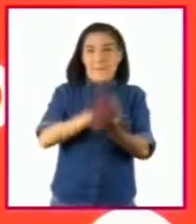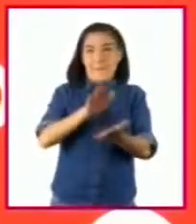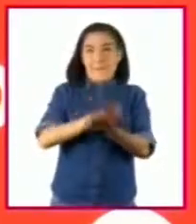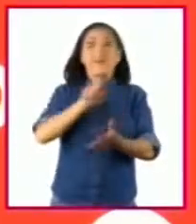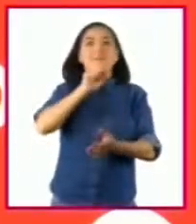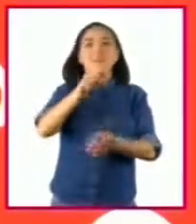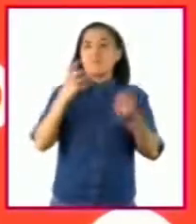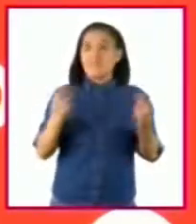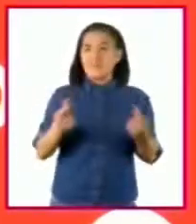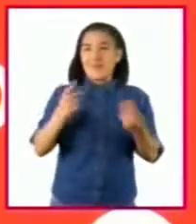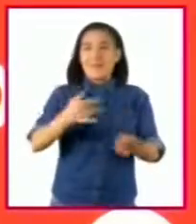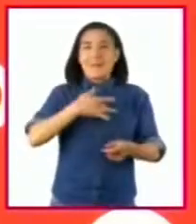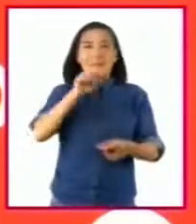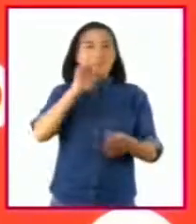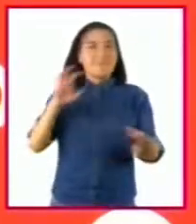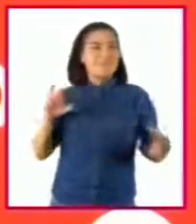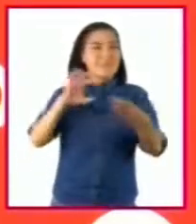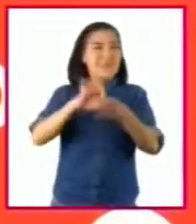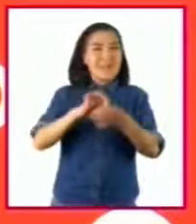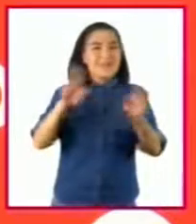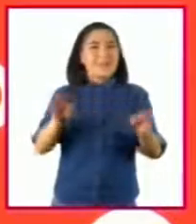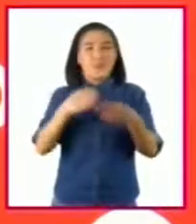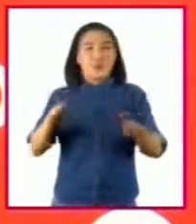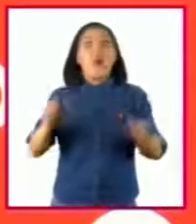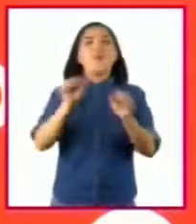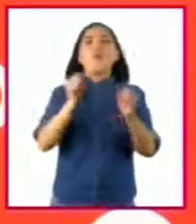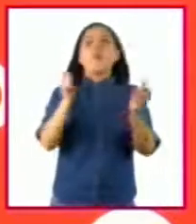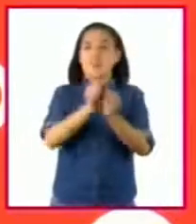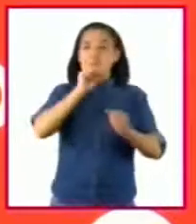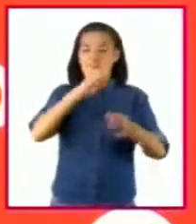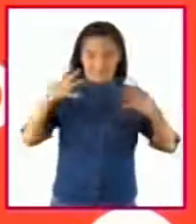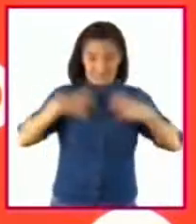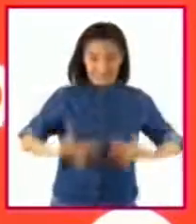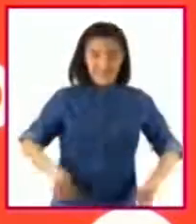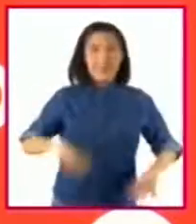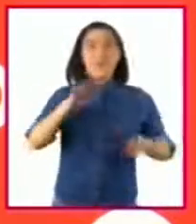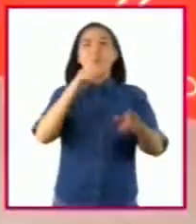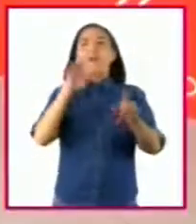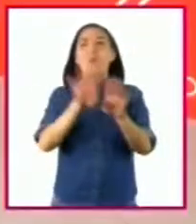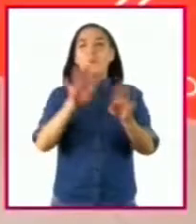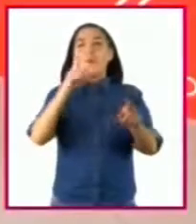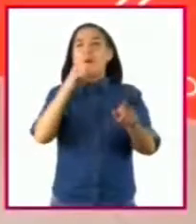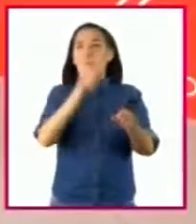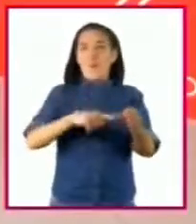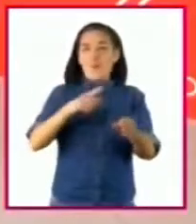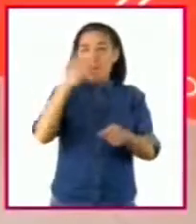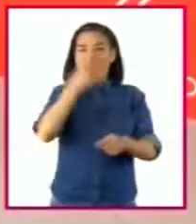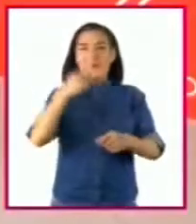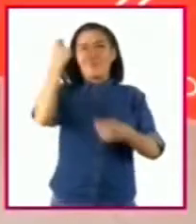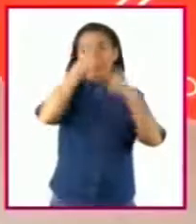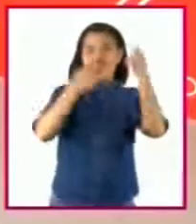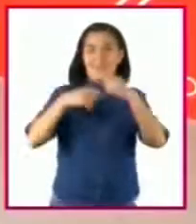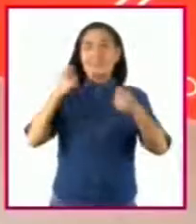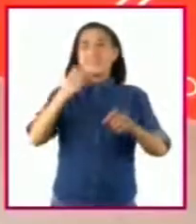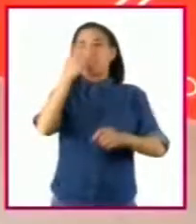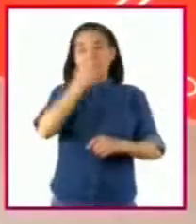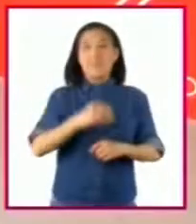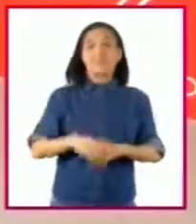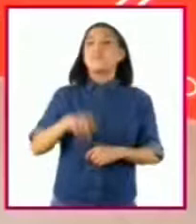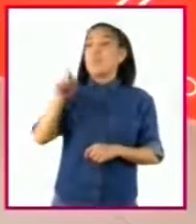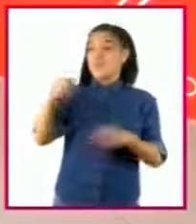danza tradicional es complementada con el colorido vestuario y maquillaje que portan. ¡Excelente descripción,